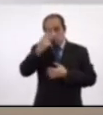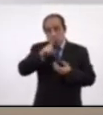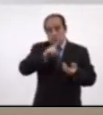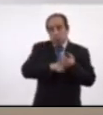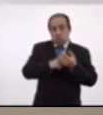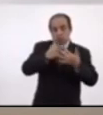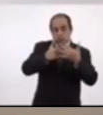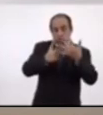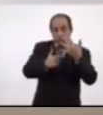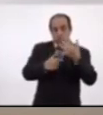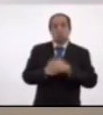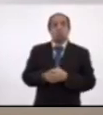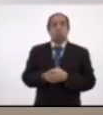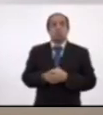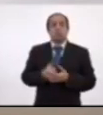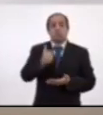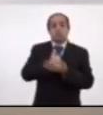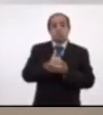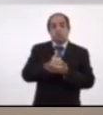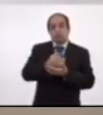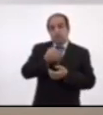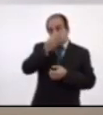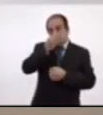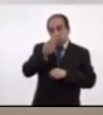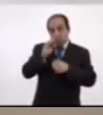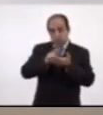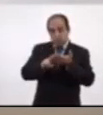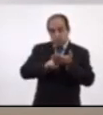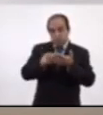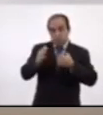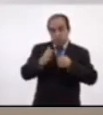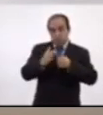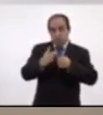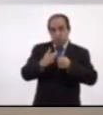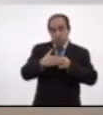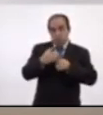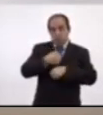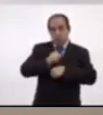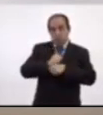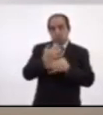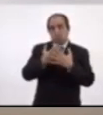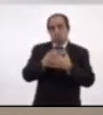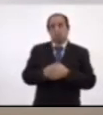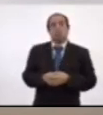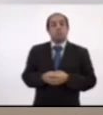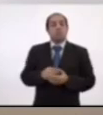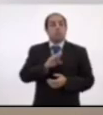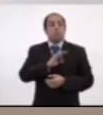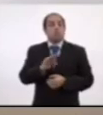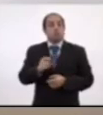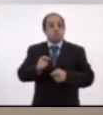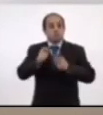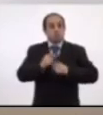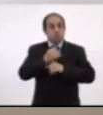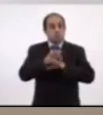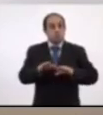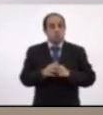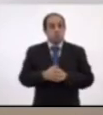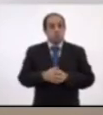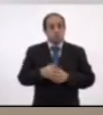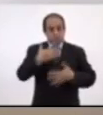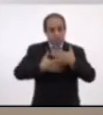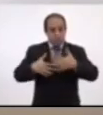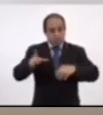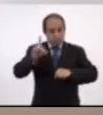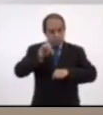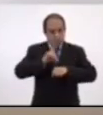indicadores, prácticamente la ciudad está en verde. Estamos esperando la próxima semana para que nos puedan dar ya el informe, dado que es cada 15